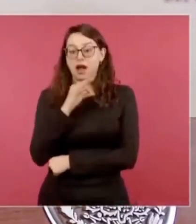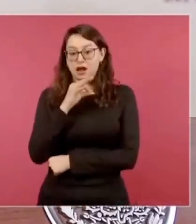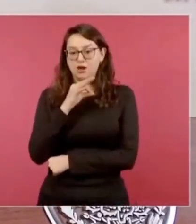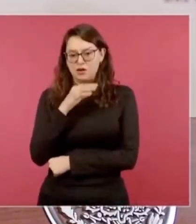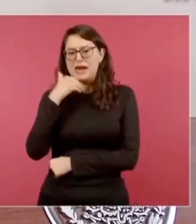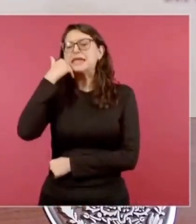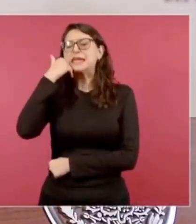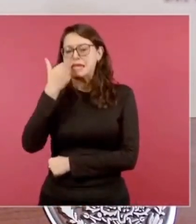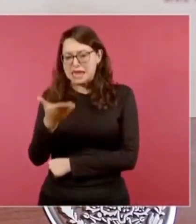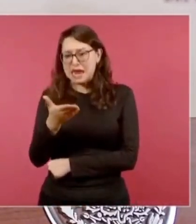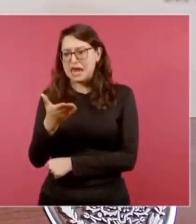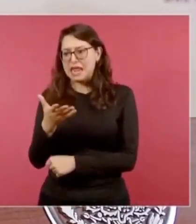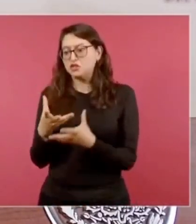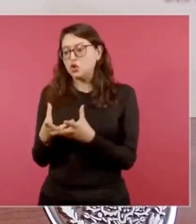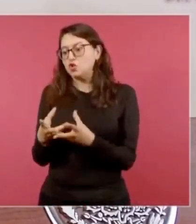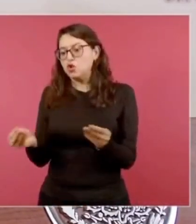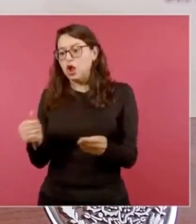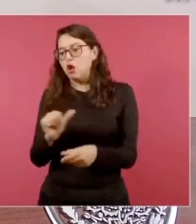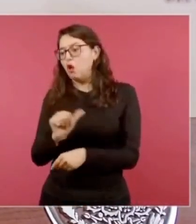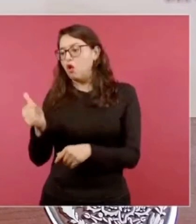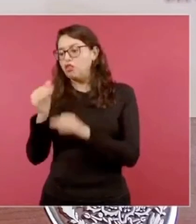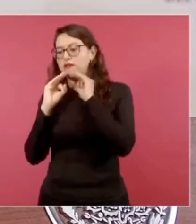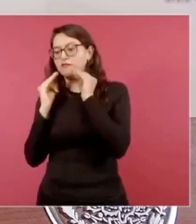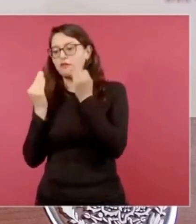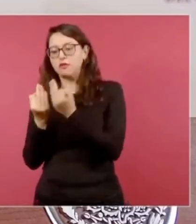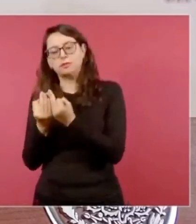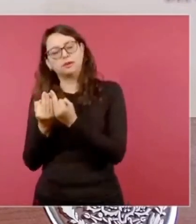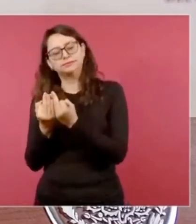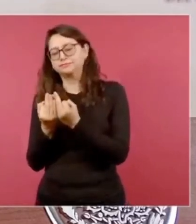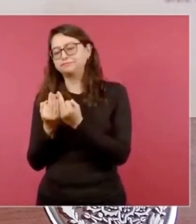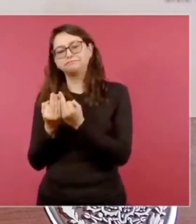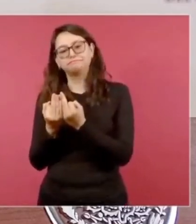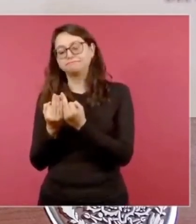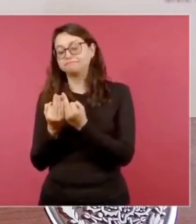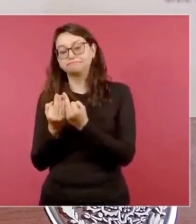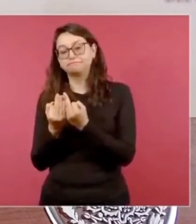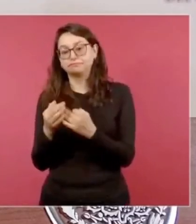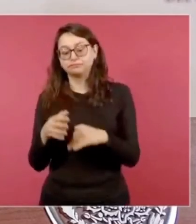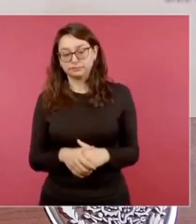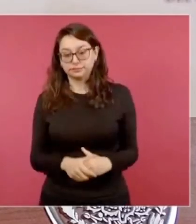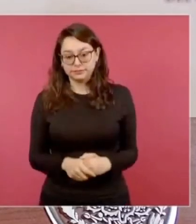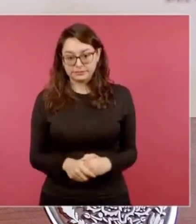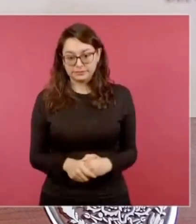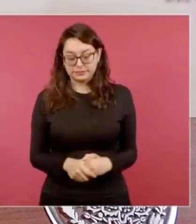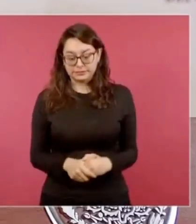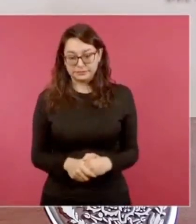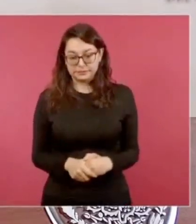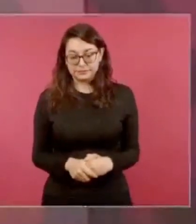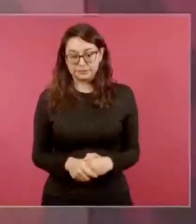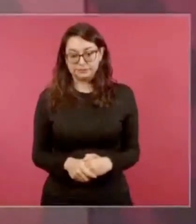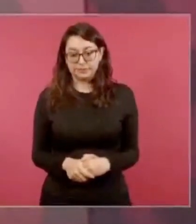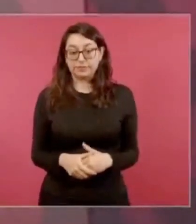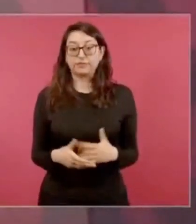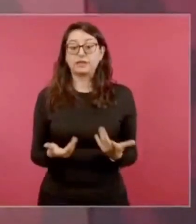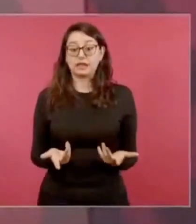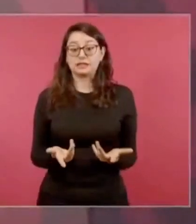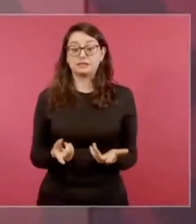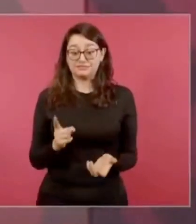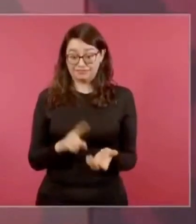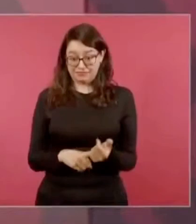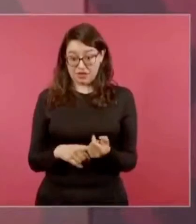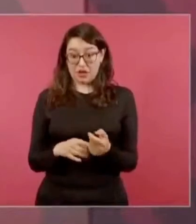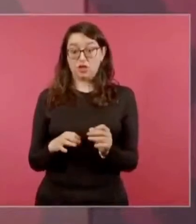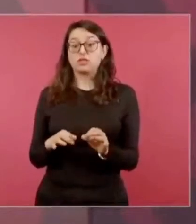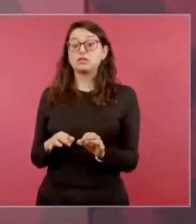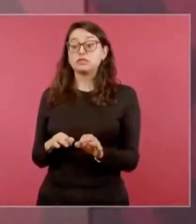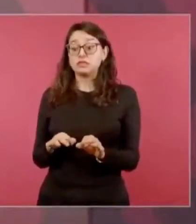Intentó resolver el problema agrario. Y el problema o la cuestión laboral